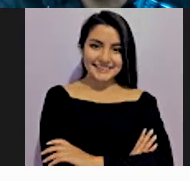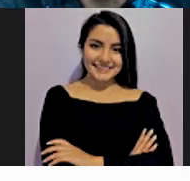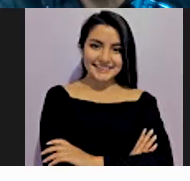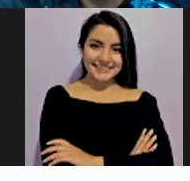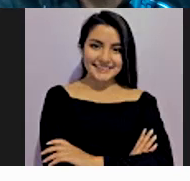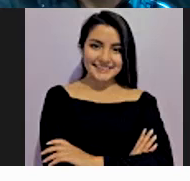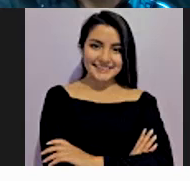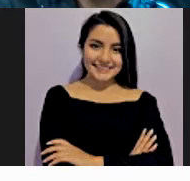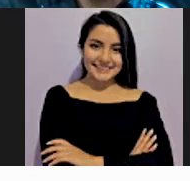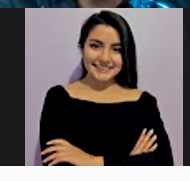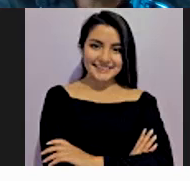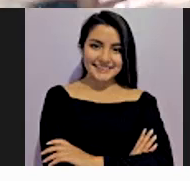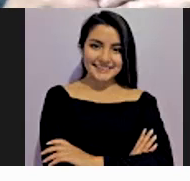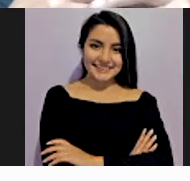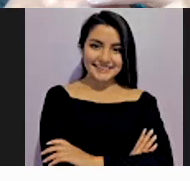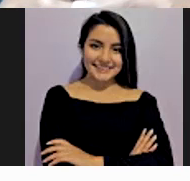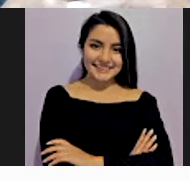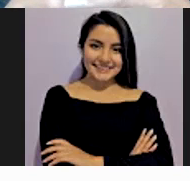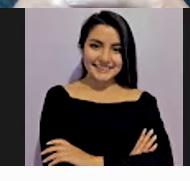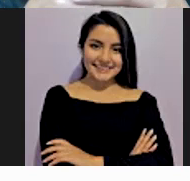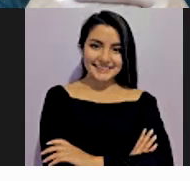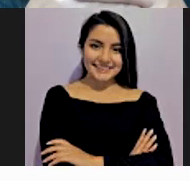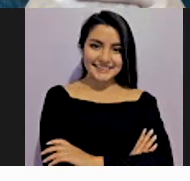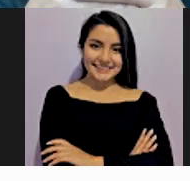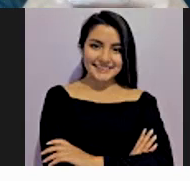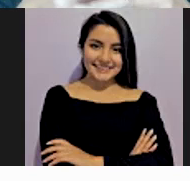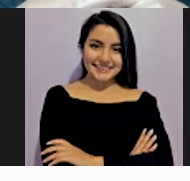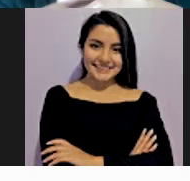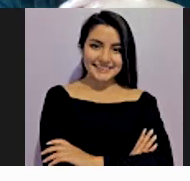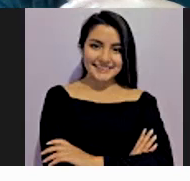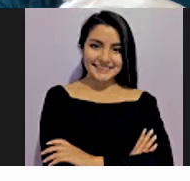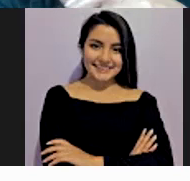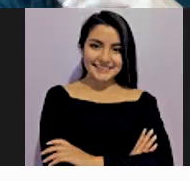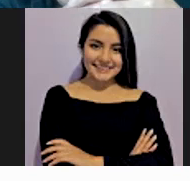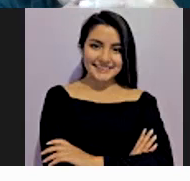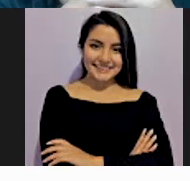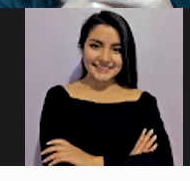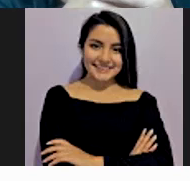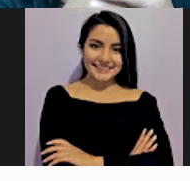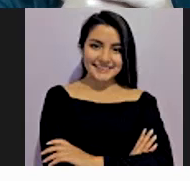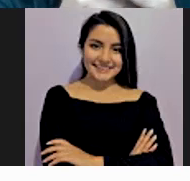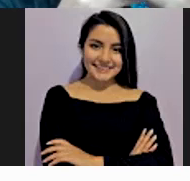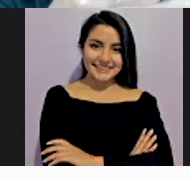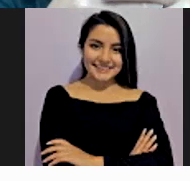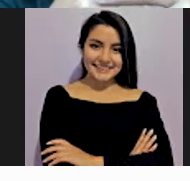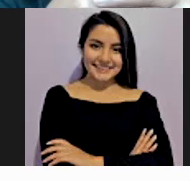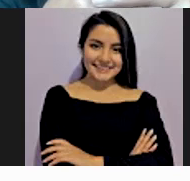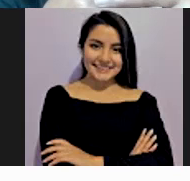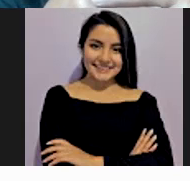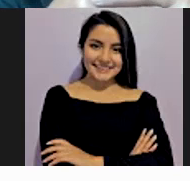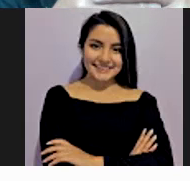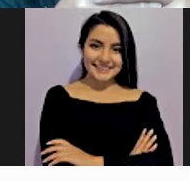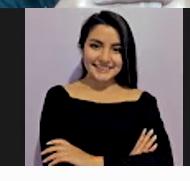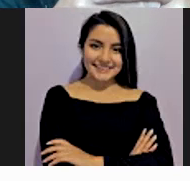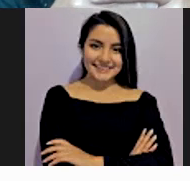están, no sé si usted conozca, estamos problemas de la deserción estudiantil, ¿sí? Están